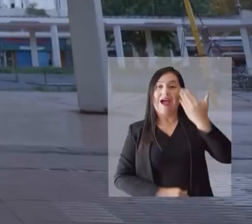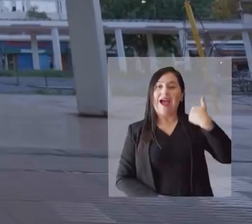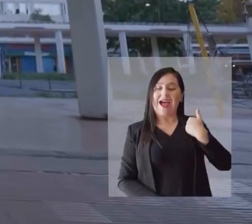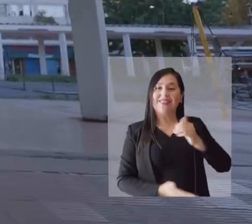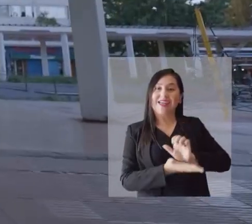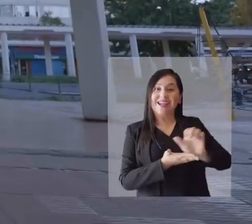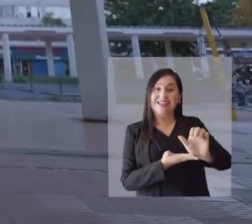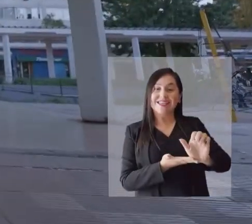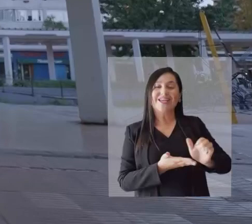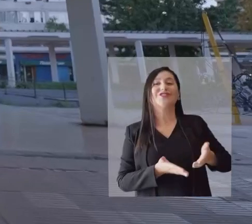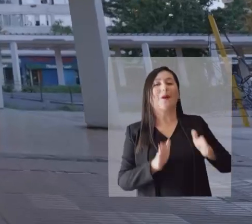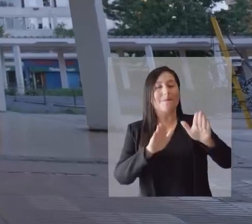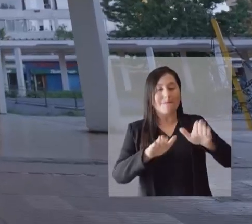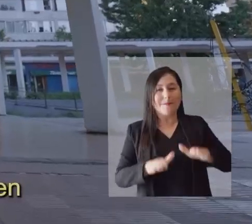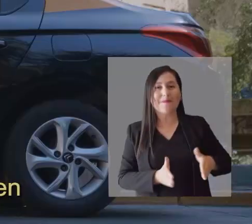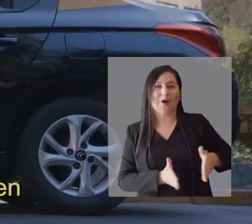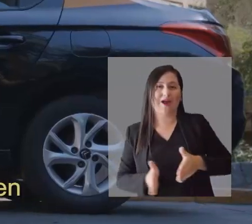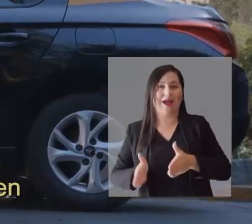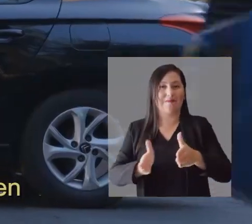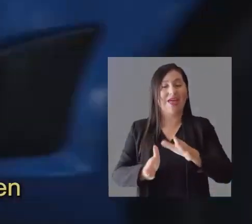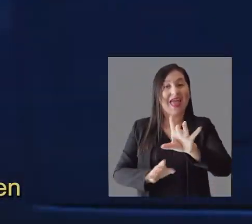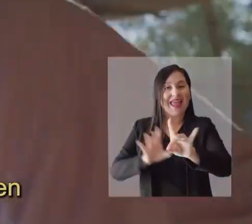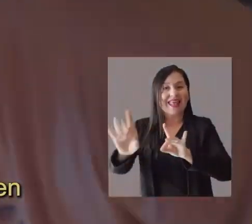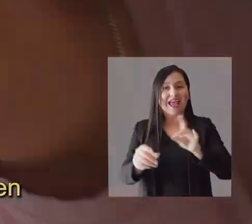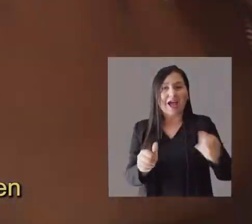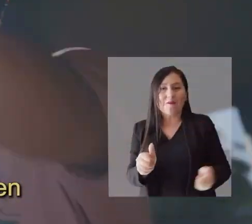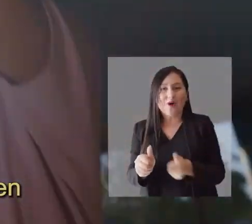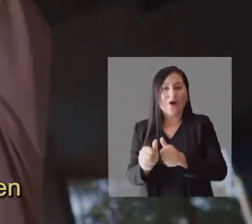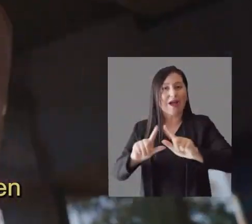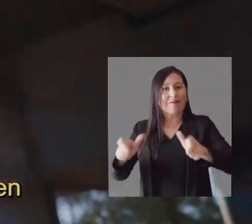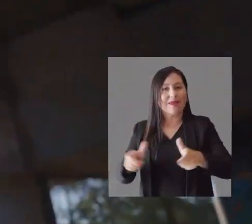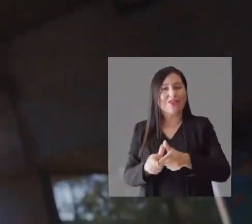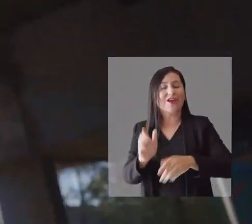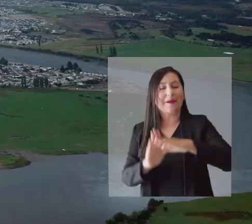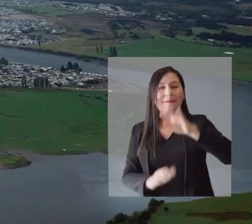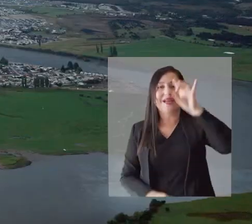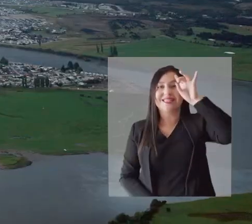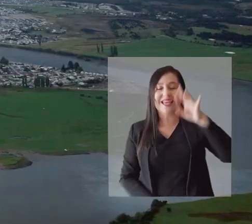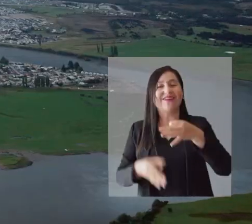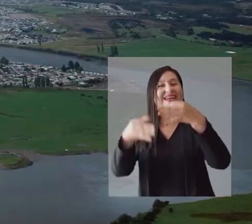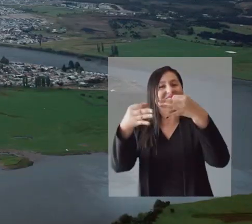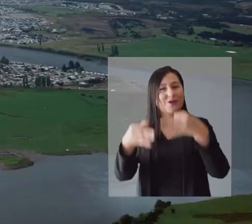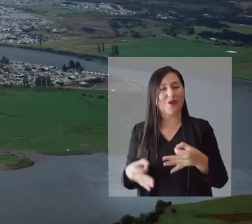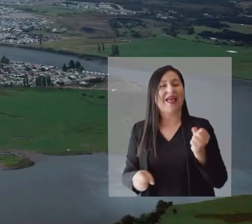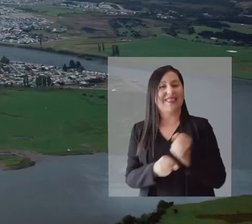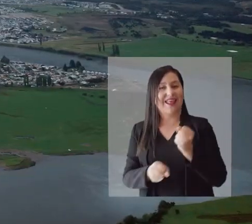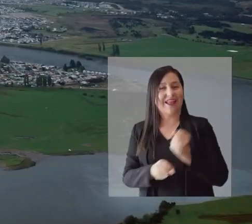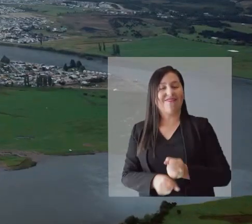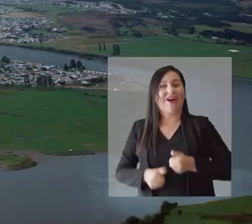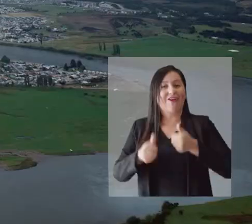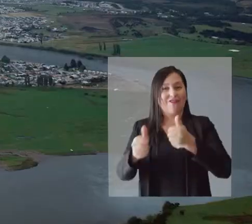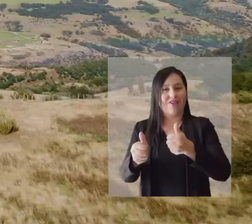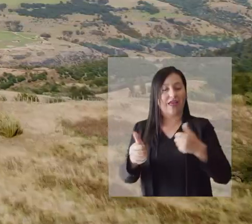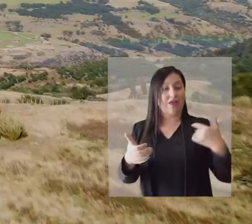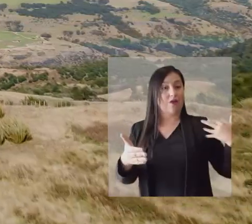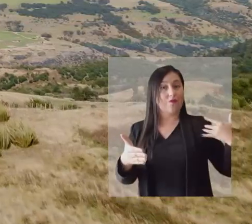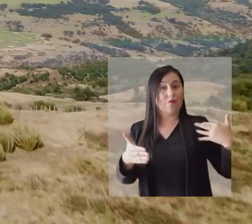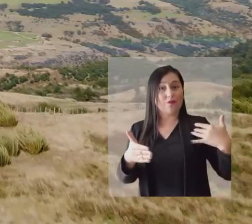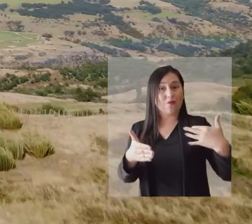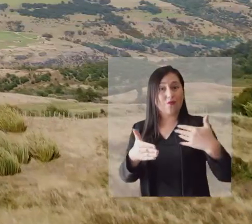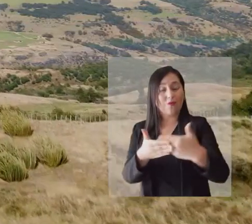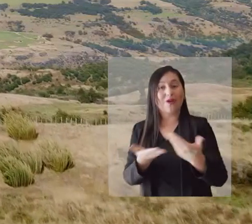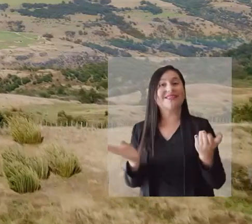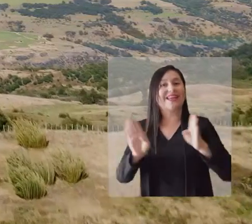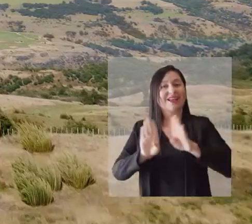sigamos el rumbo que tomamos cuando ganó el rechazo elijamos a los consejeros que más saben y que nos aseguren que van a hacer bien la pega